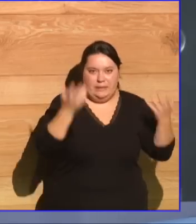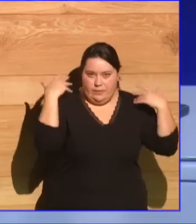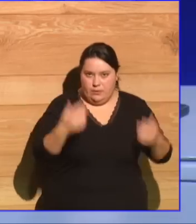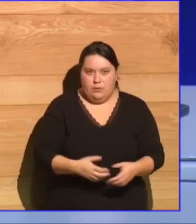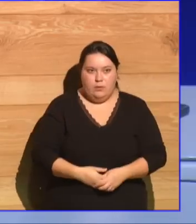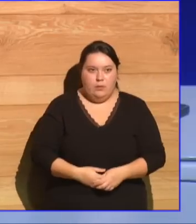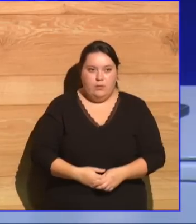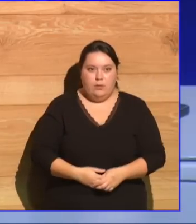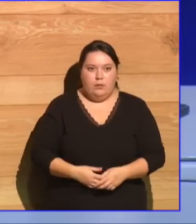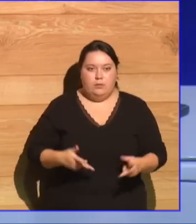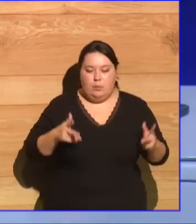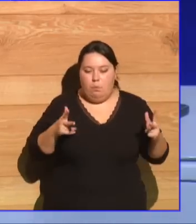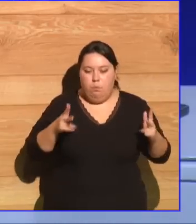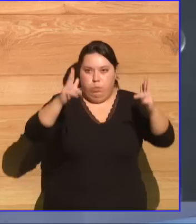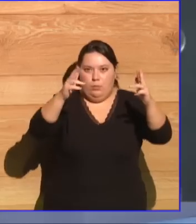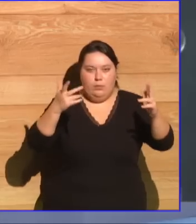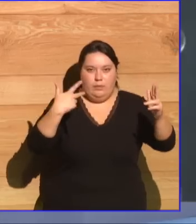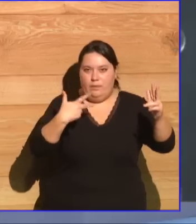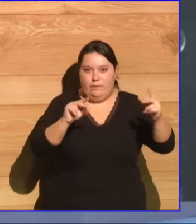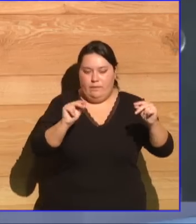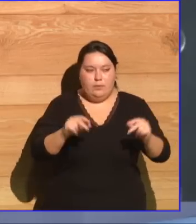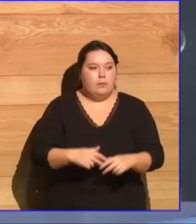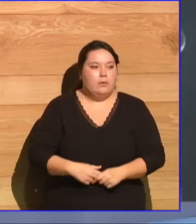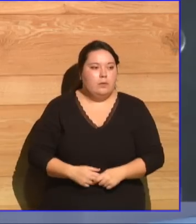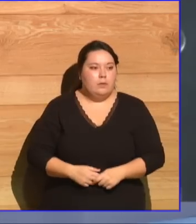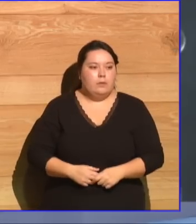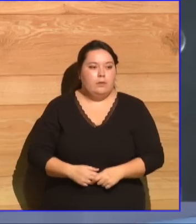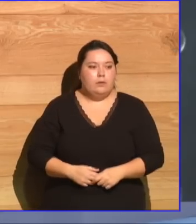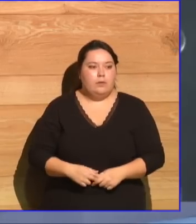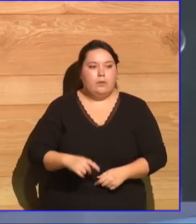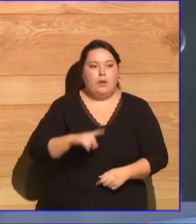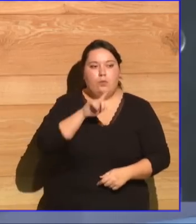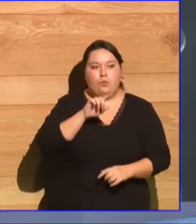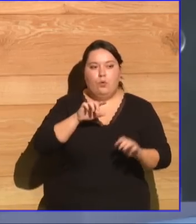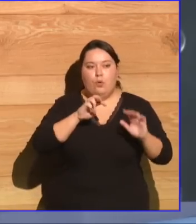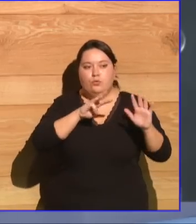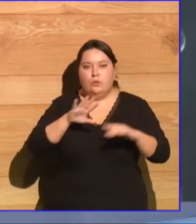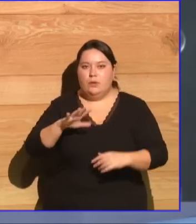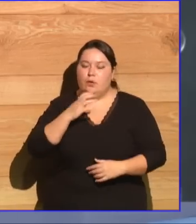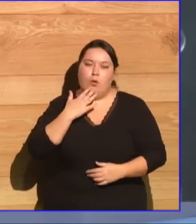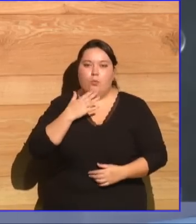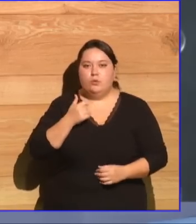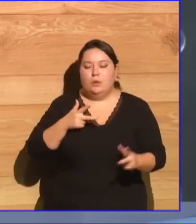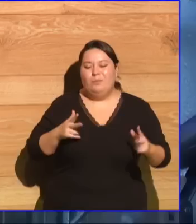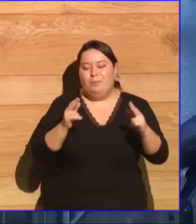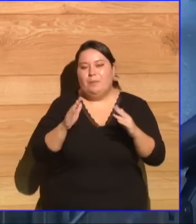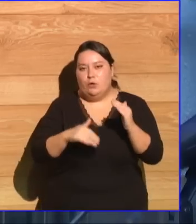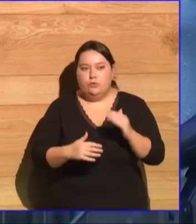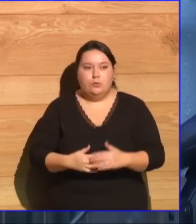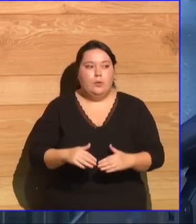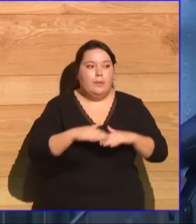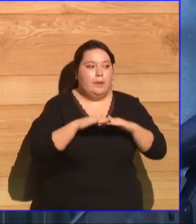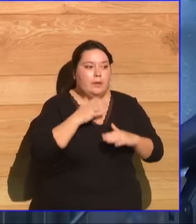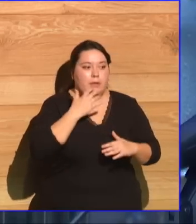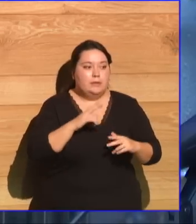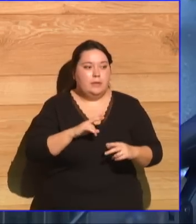le pegan los Quiero- tajos a los Le pegaban lados los y tajos ya y está. punto. Sí, Y Quiero de alguna pediros manera, cuando rodaba en un 85, pues sentía que se le pegaba menos tajo. Quiero pediros disculpas si